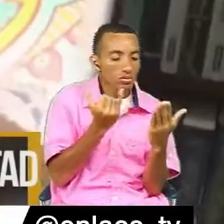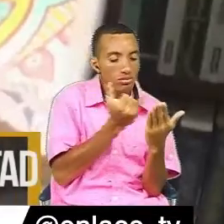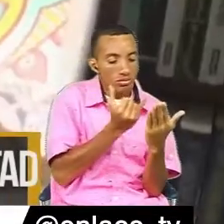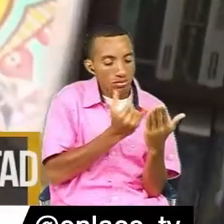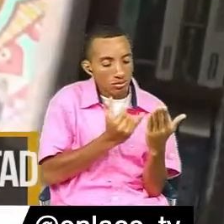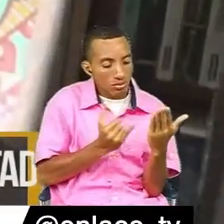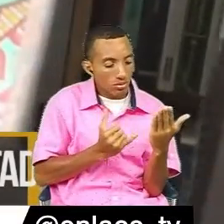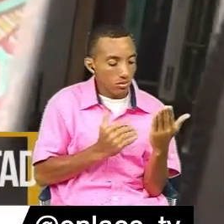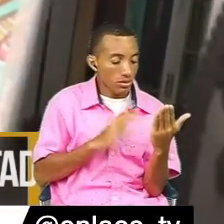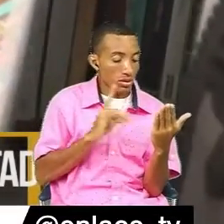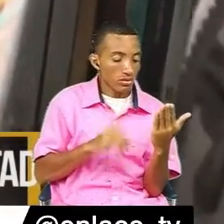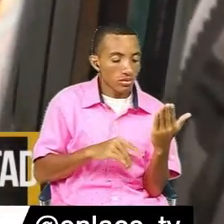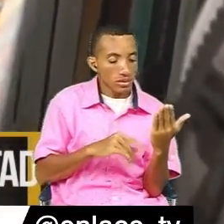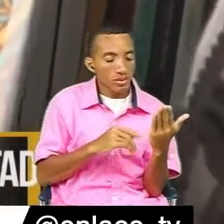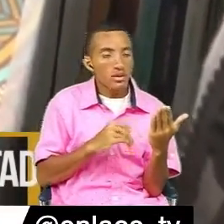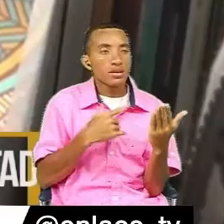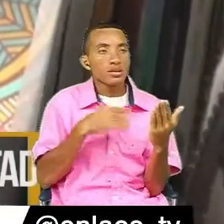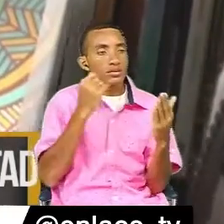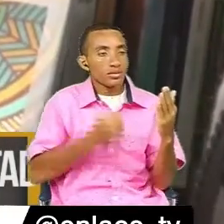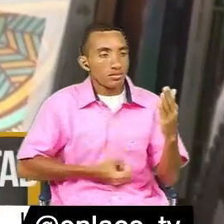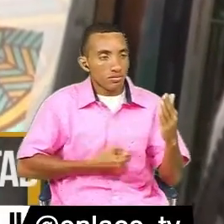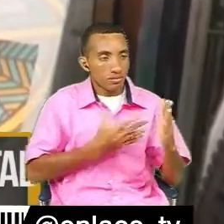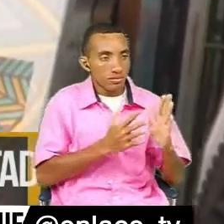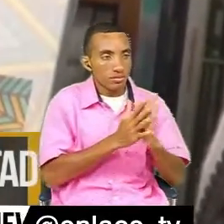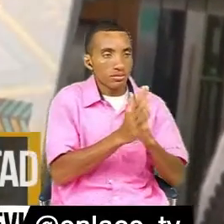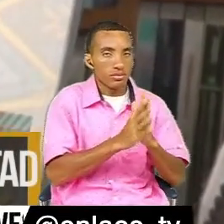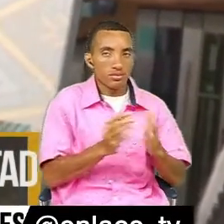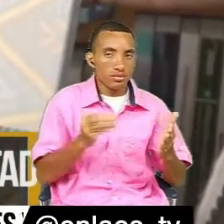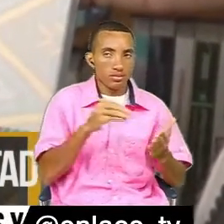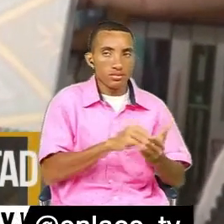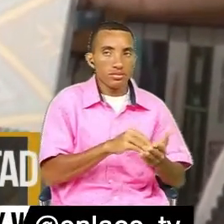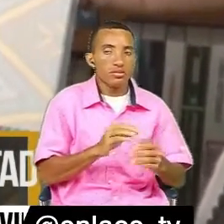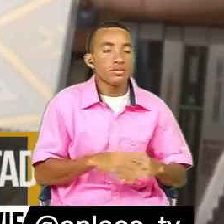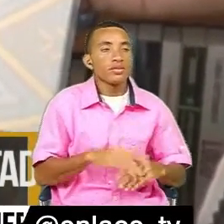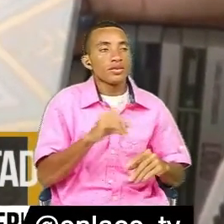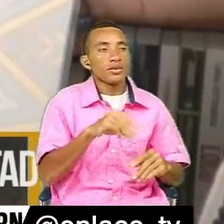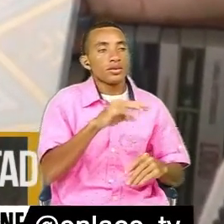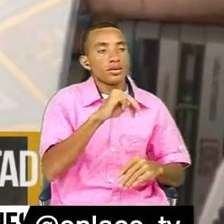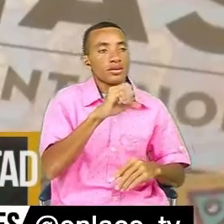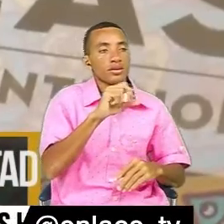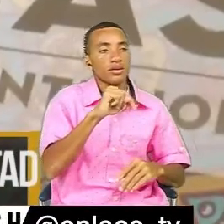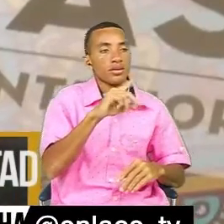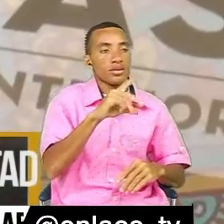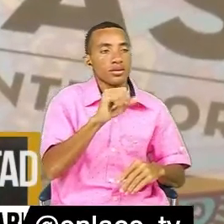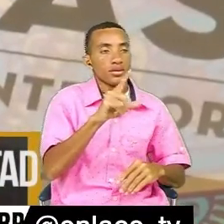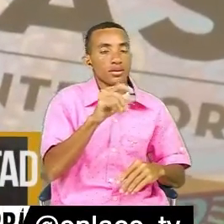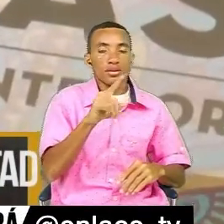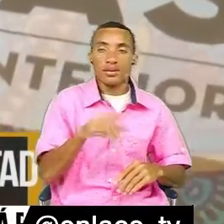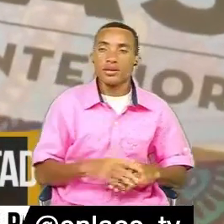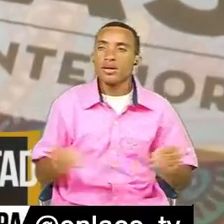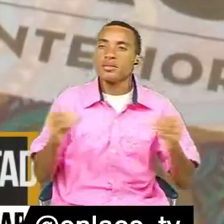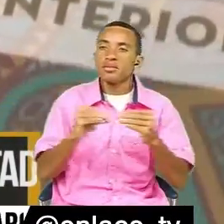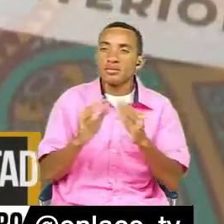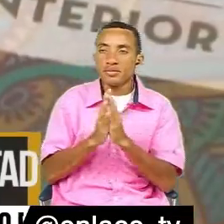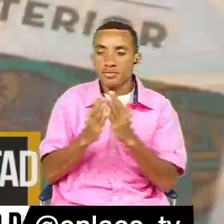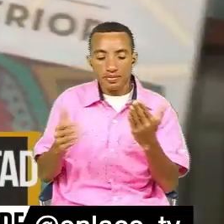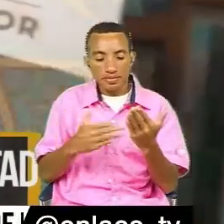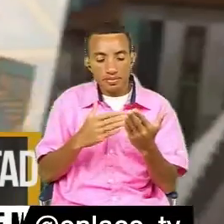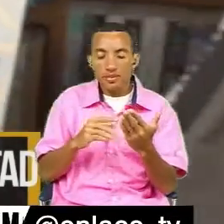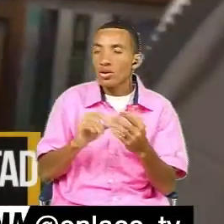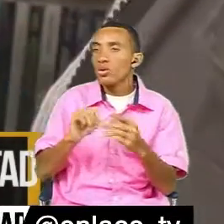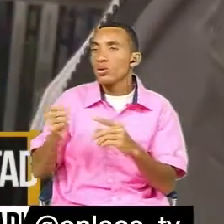que vamos a manifestar en el momento que lo plasmamos, ¿sí? Entonces así se llama mandala. Bueno, invite que además de este libro vengan y compren otros para